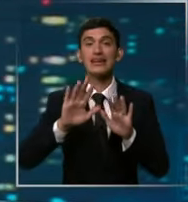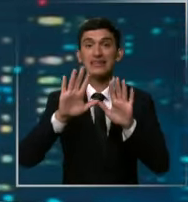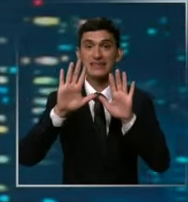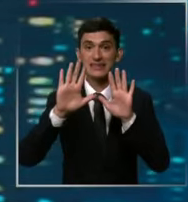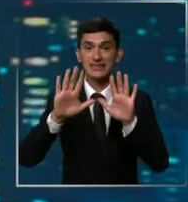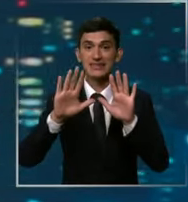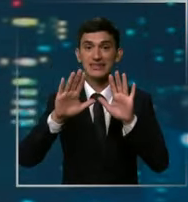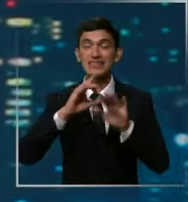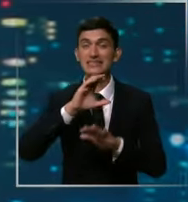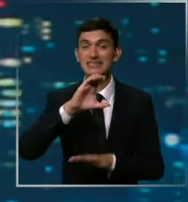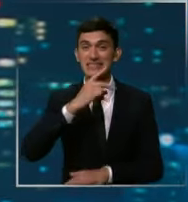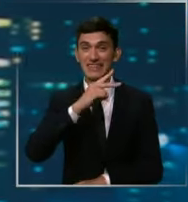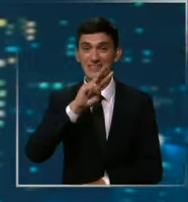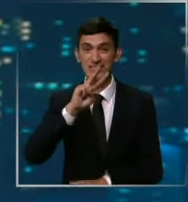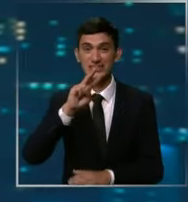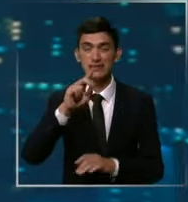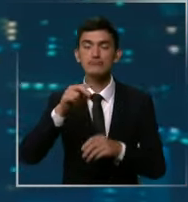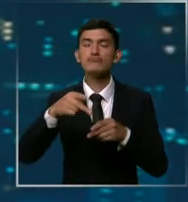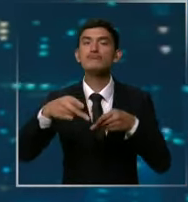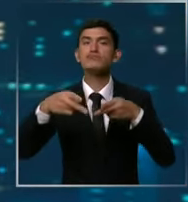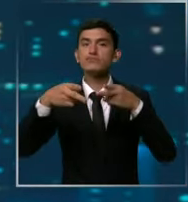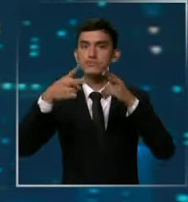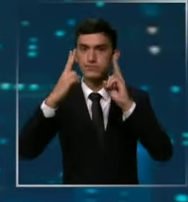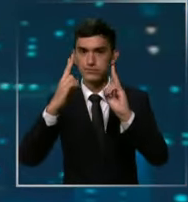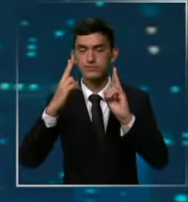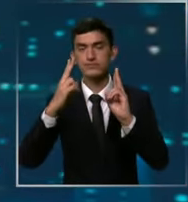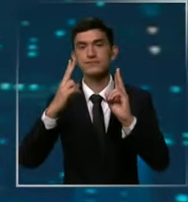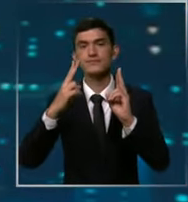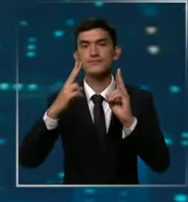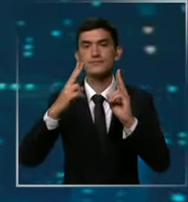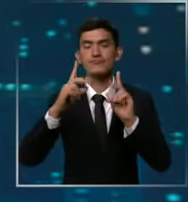está autorizado para transmitir programación para mayores de